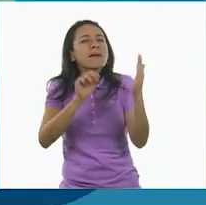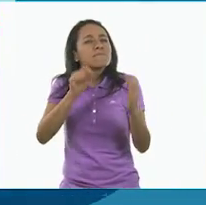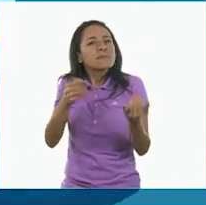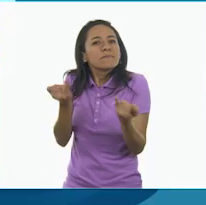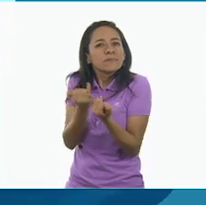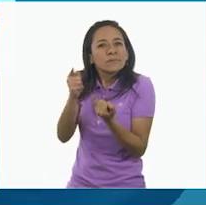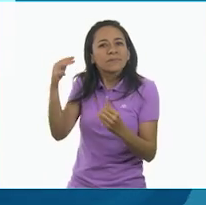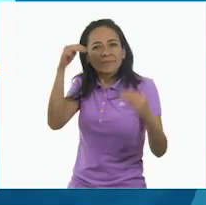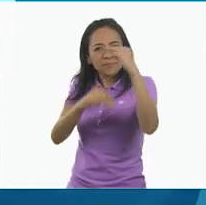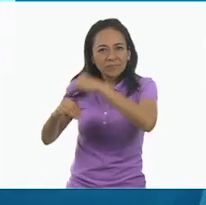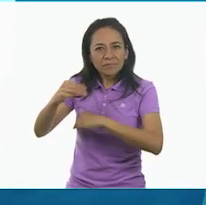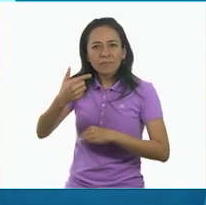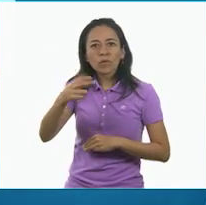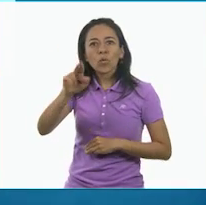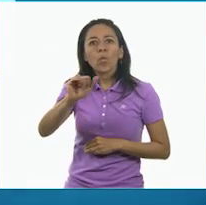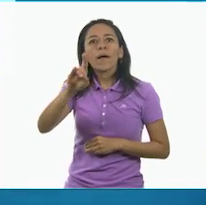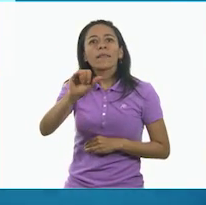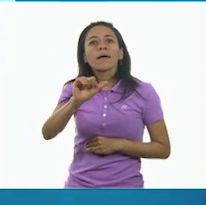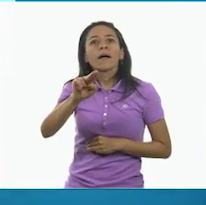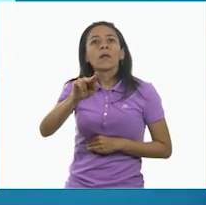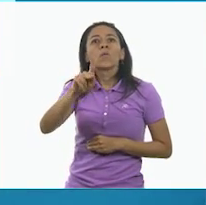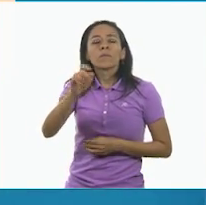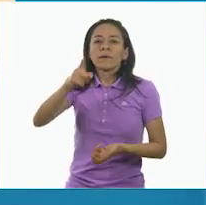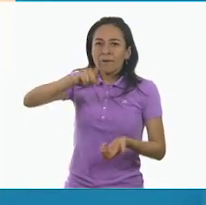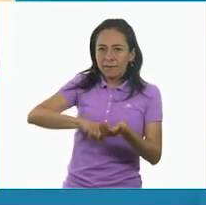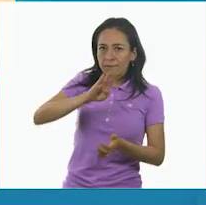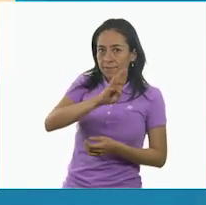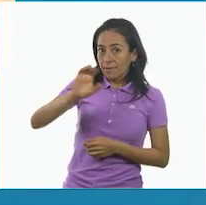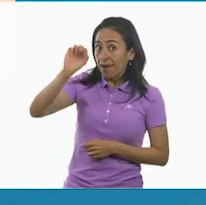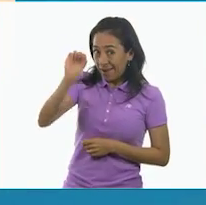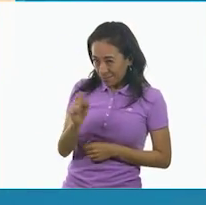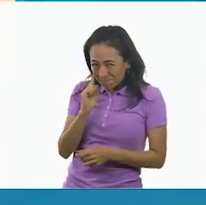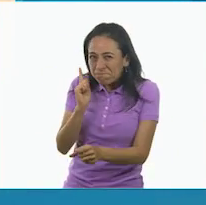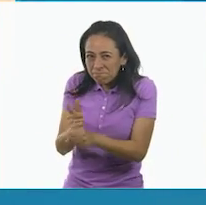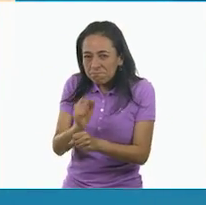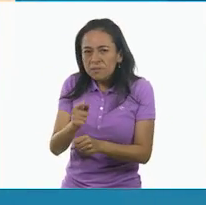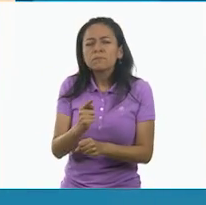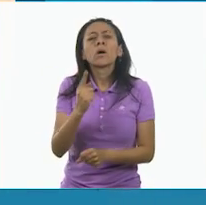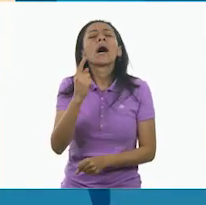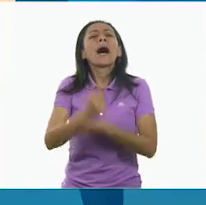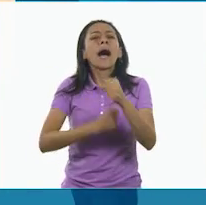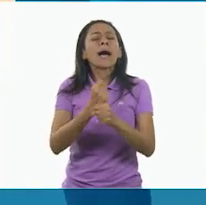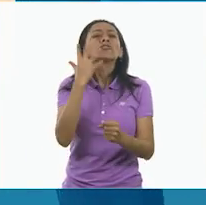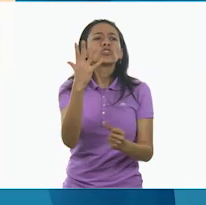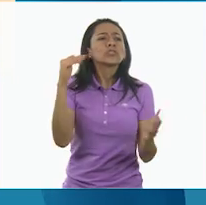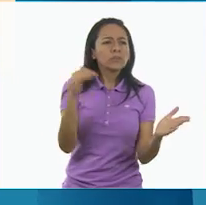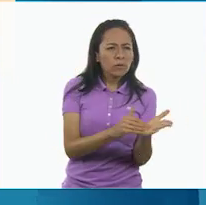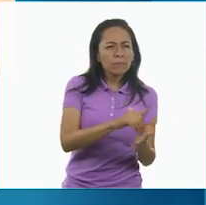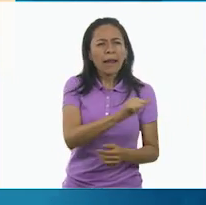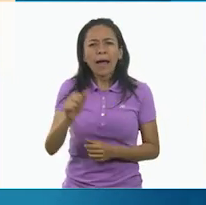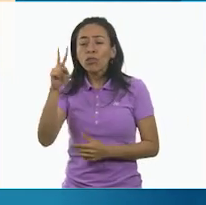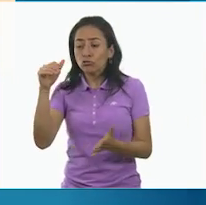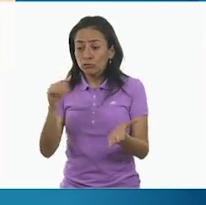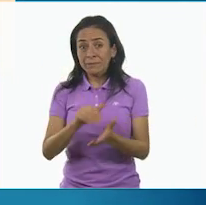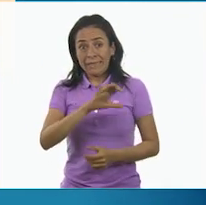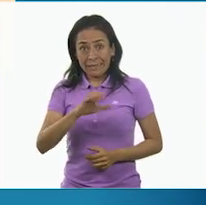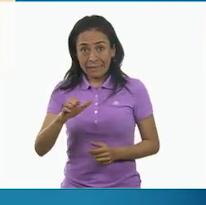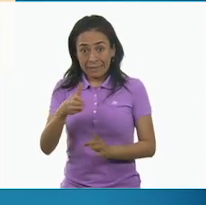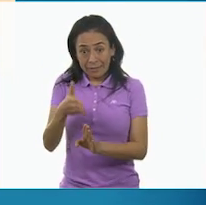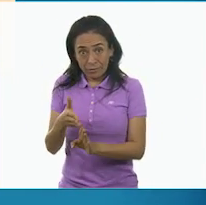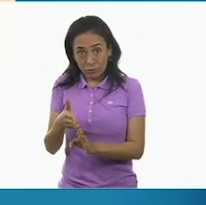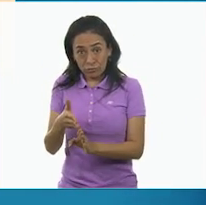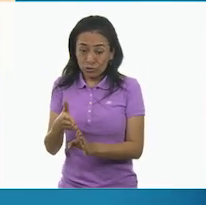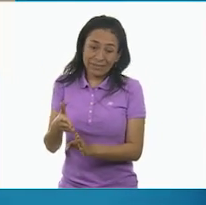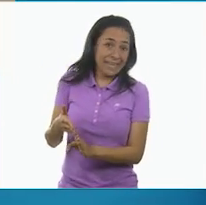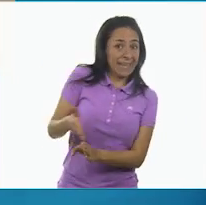Guadalupe, en la actual Baja California Sur. Entre el año 5000 y el 2500 antes de nuestra era, se